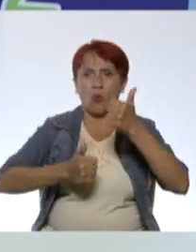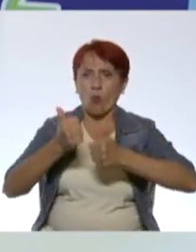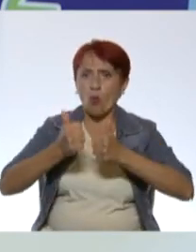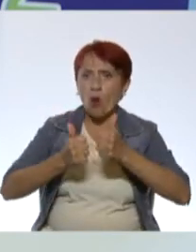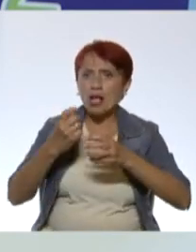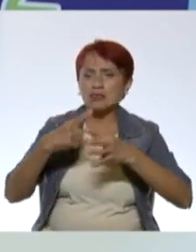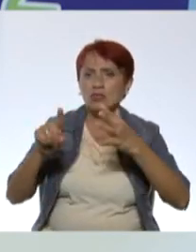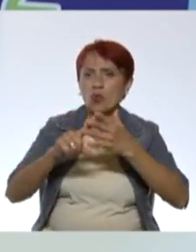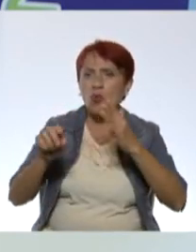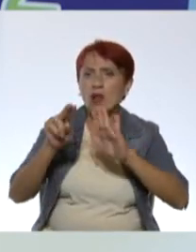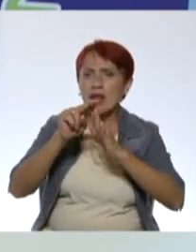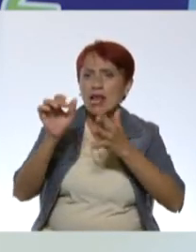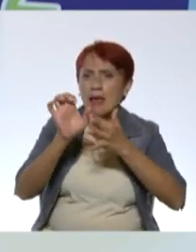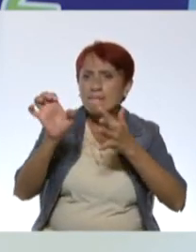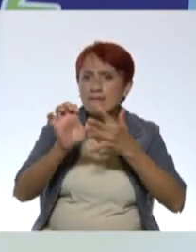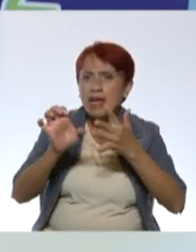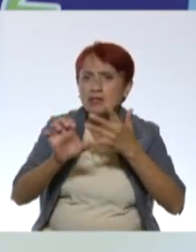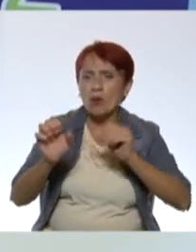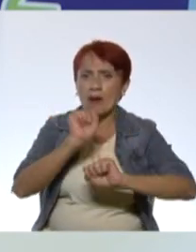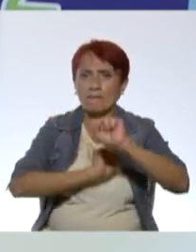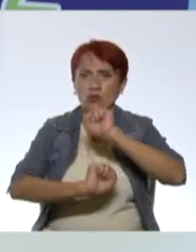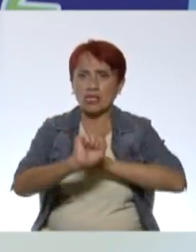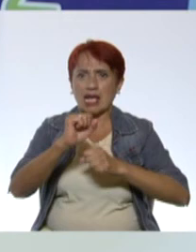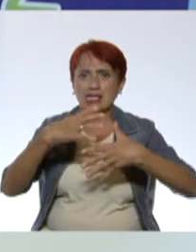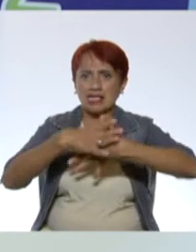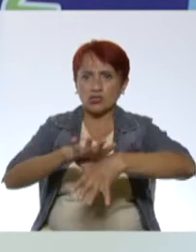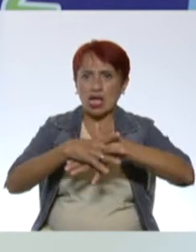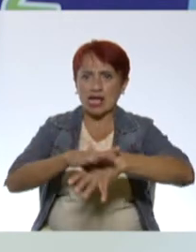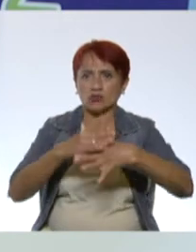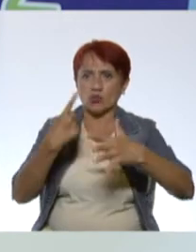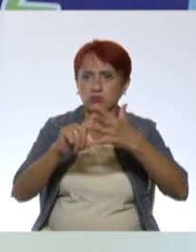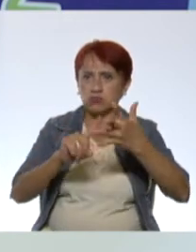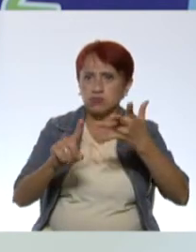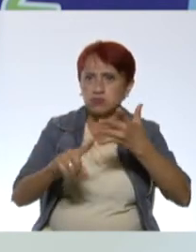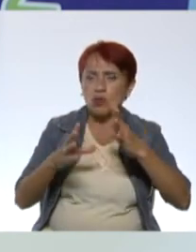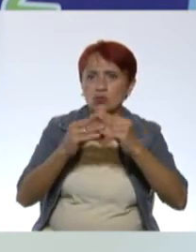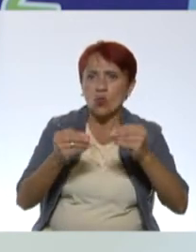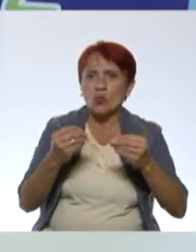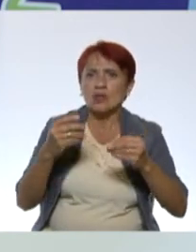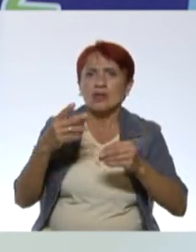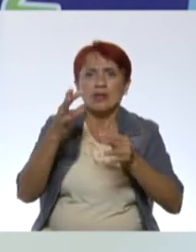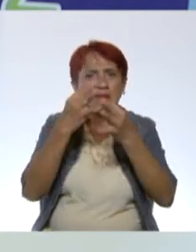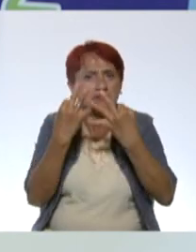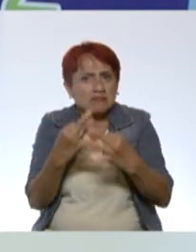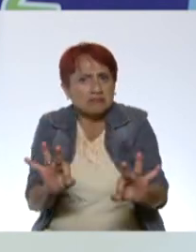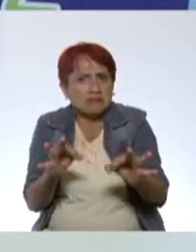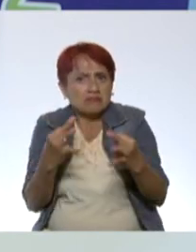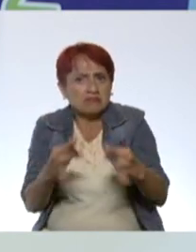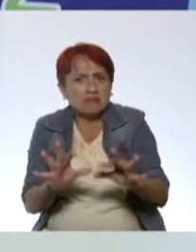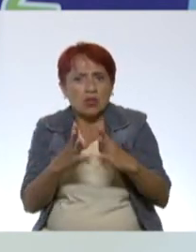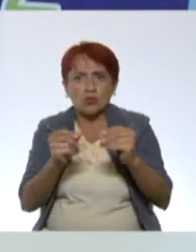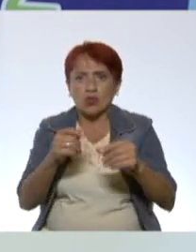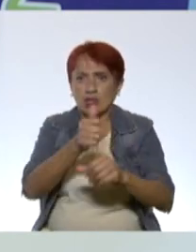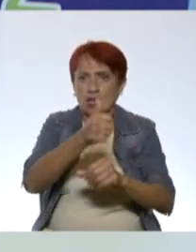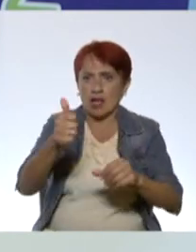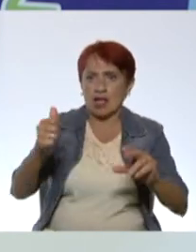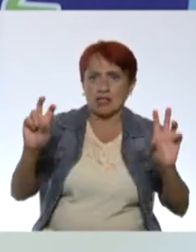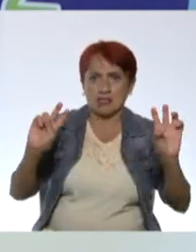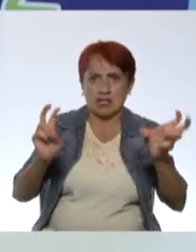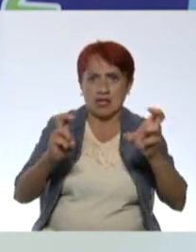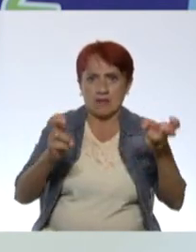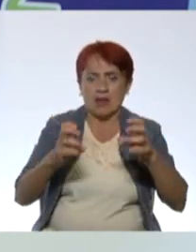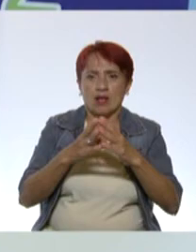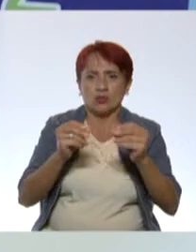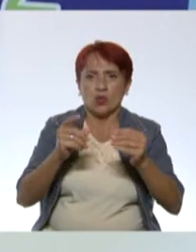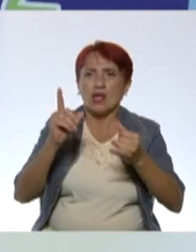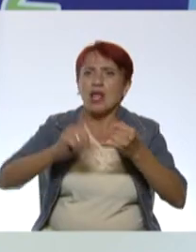los métodos anticonceptivos. Lo importante es que podamos llegar a ellos de manera muy natural sobre cada uno de estos